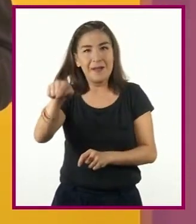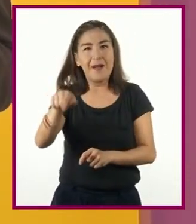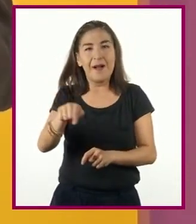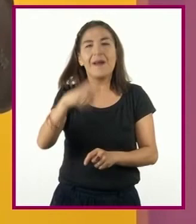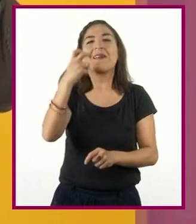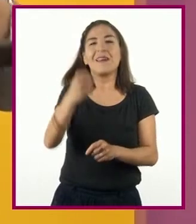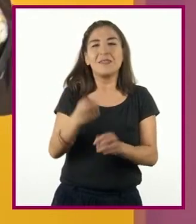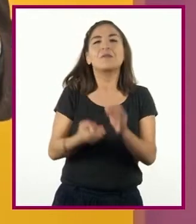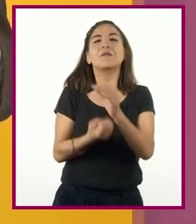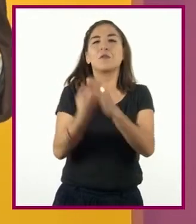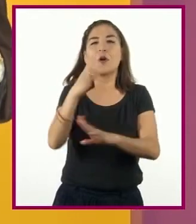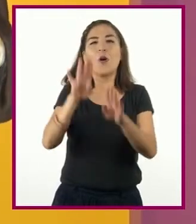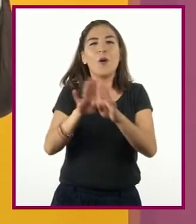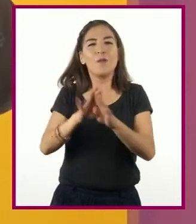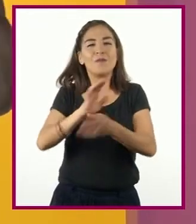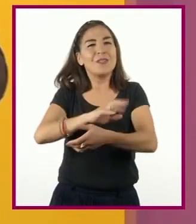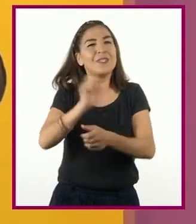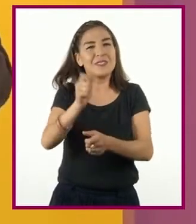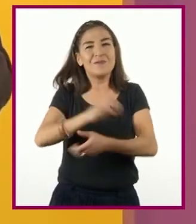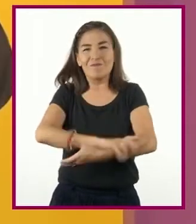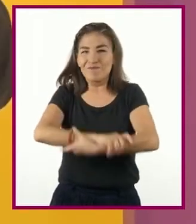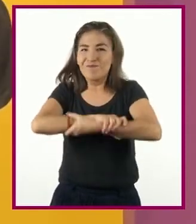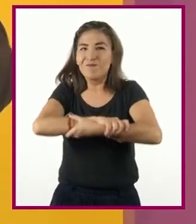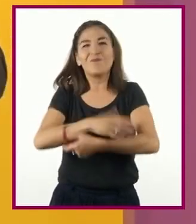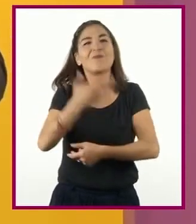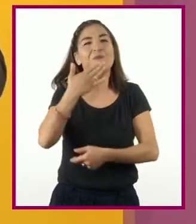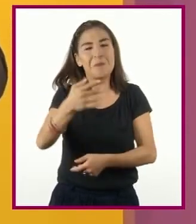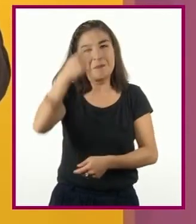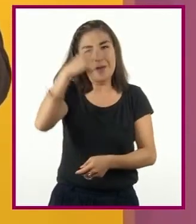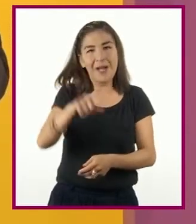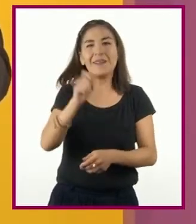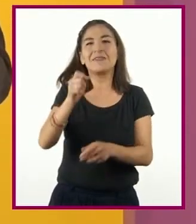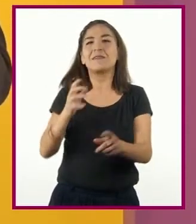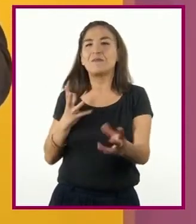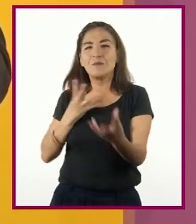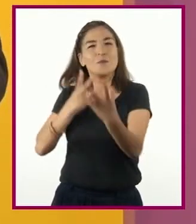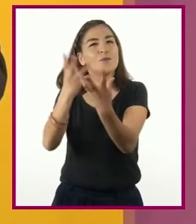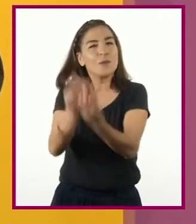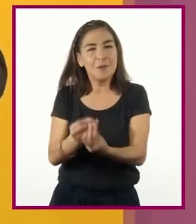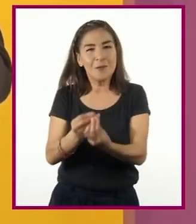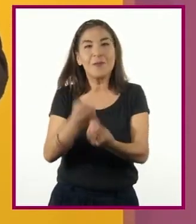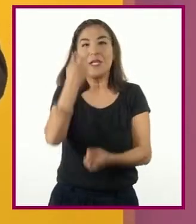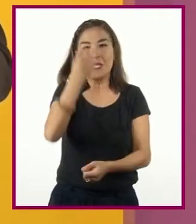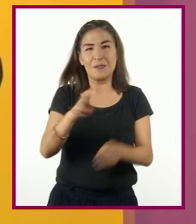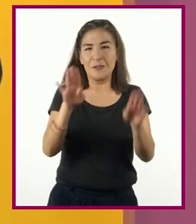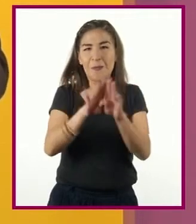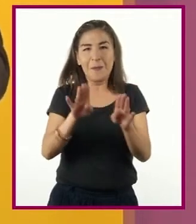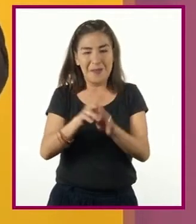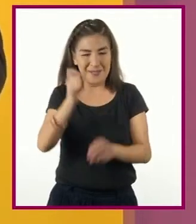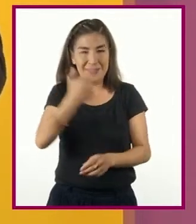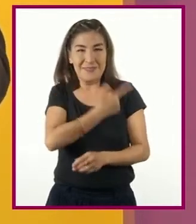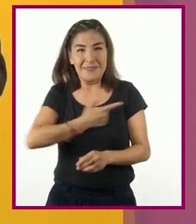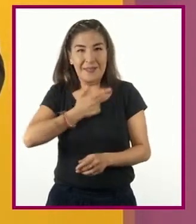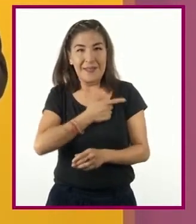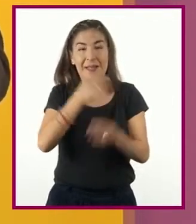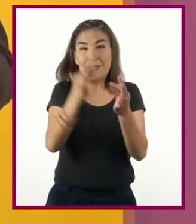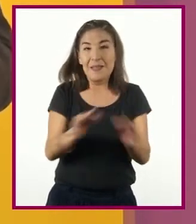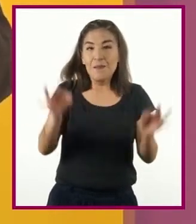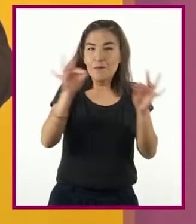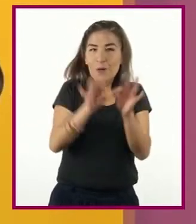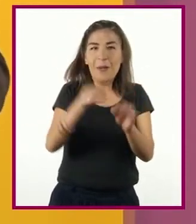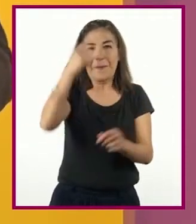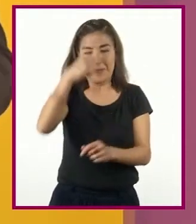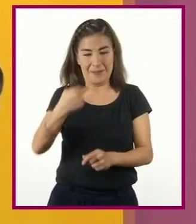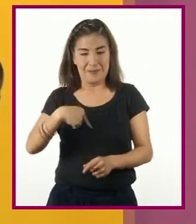esto genera una fuerza, convicción o influencia, porque así como esas manifestaciones son significativas